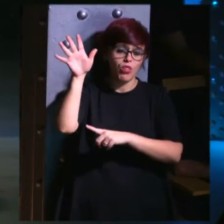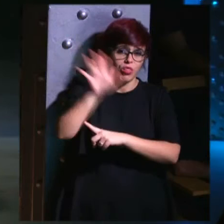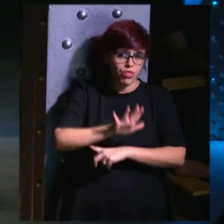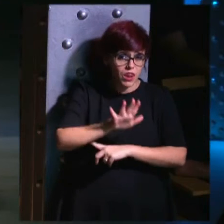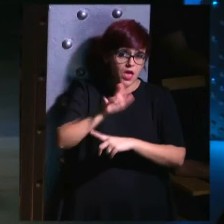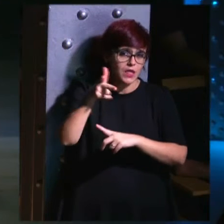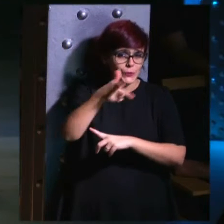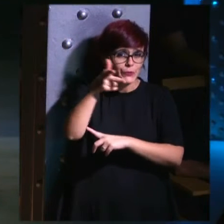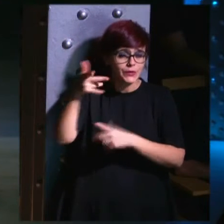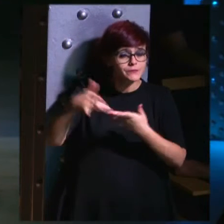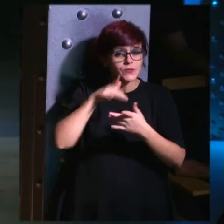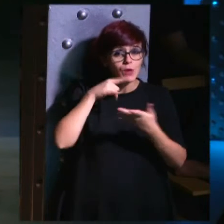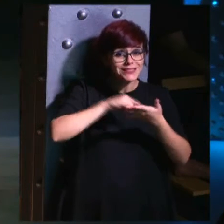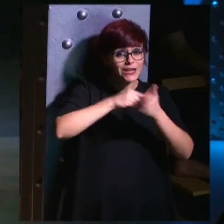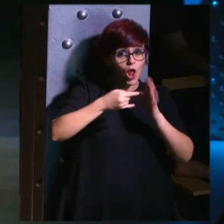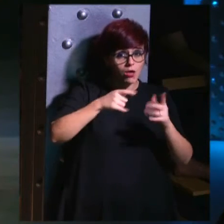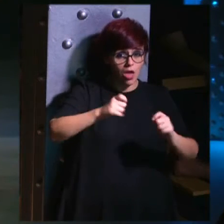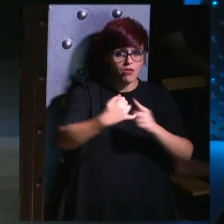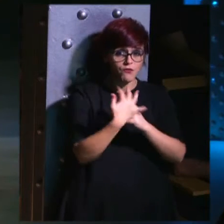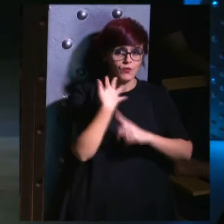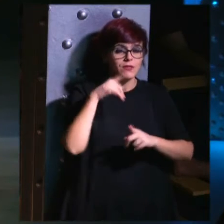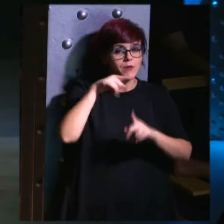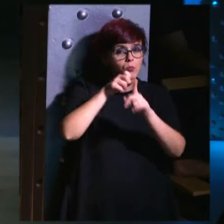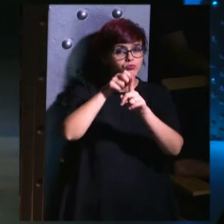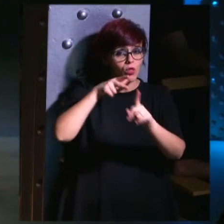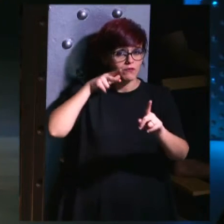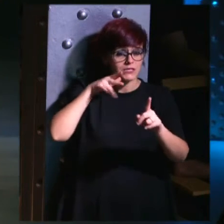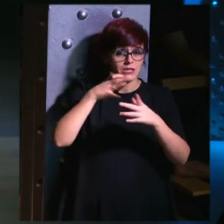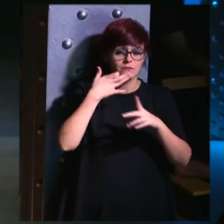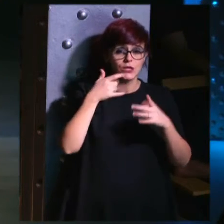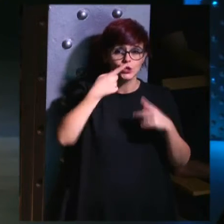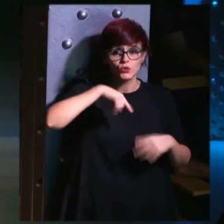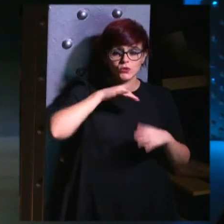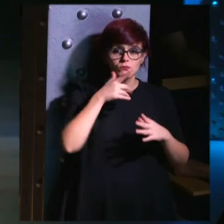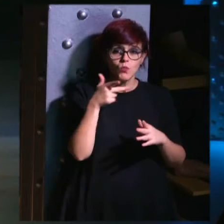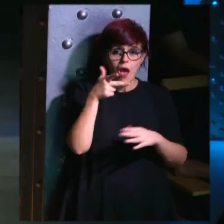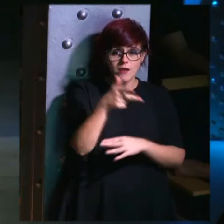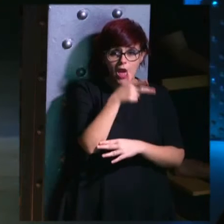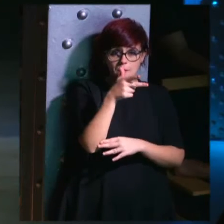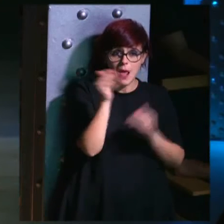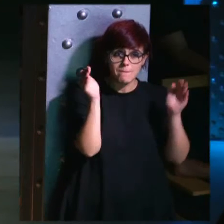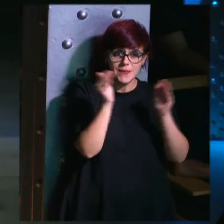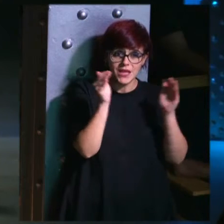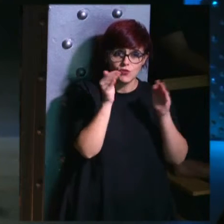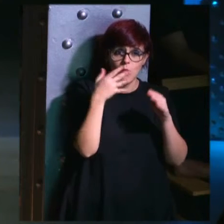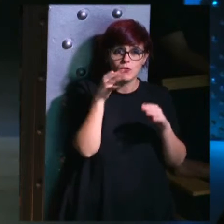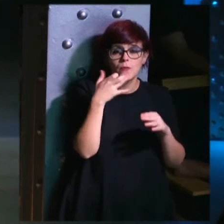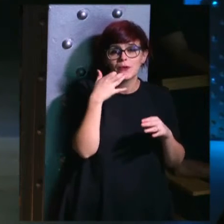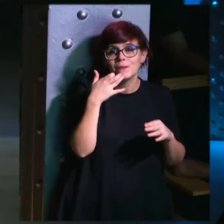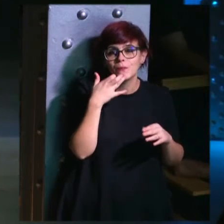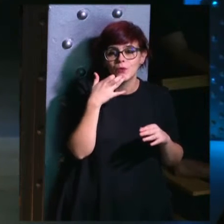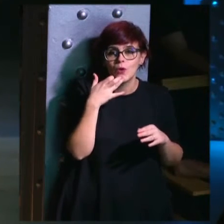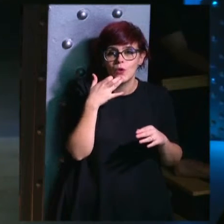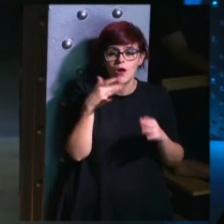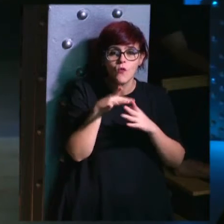manera, esta tecnología ha ido definiendo también nuestro punto de vista, ¿no? Gracias a que inventamos una cámara pequeñita, de repente pudimos ponerla en el